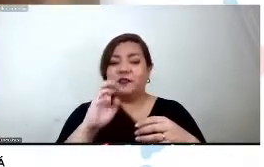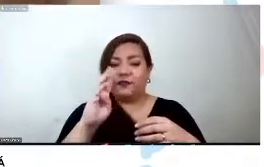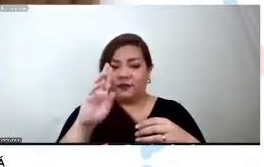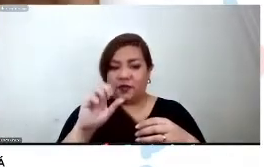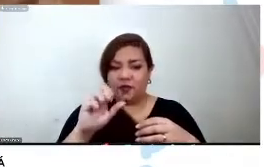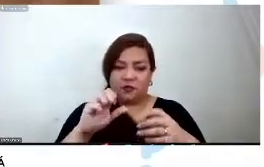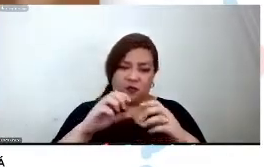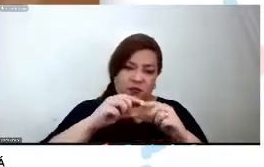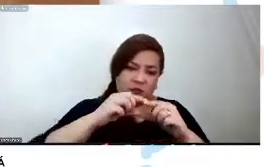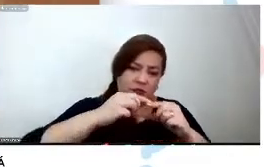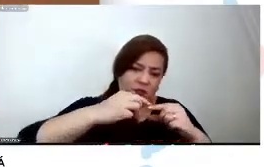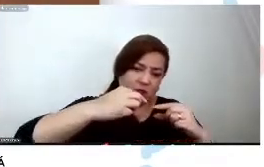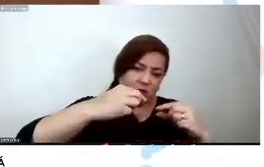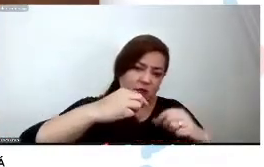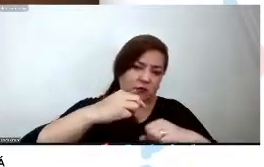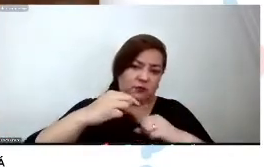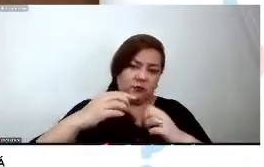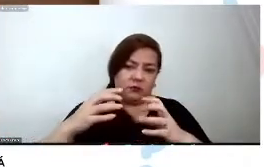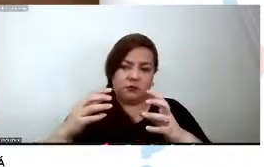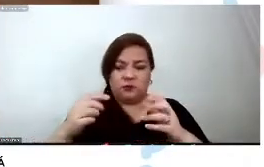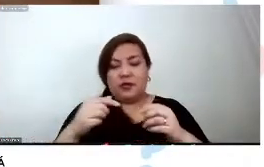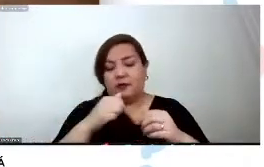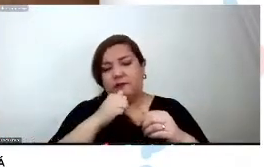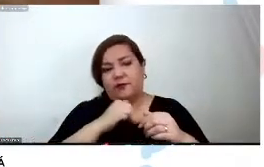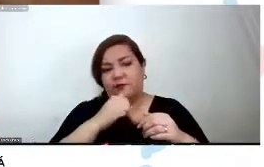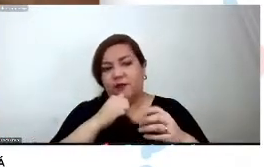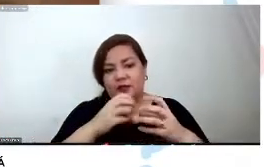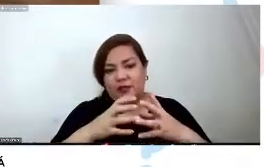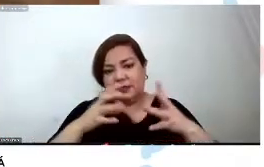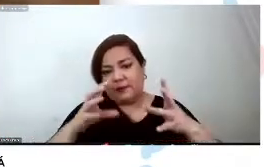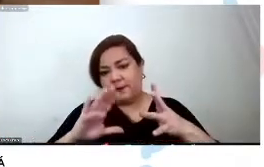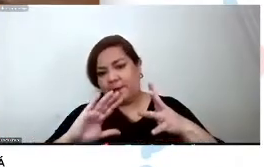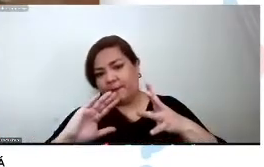Lamentablemente le falta gran parte del...